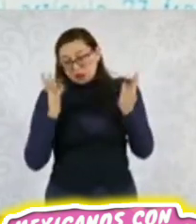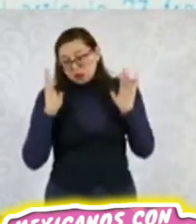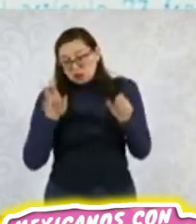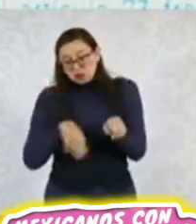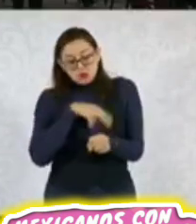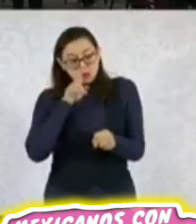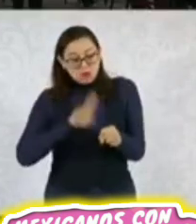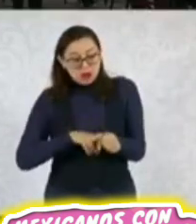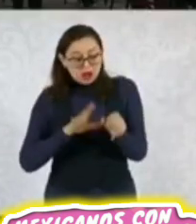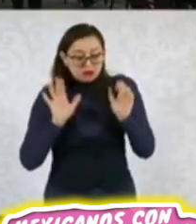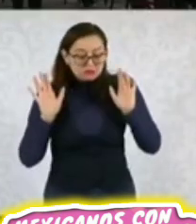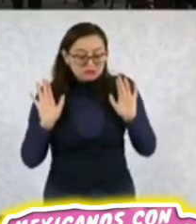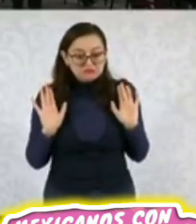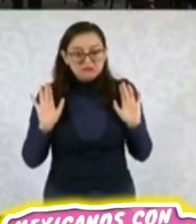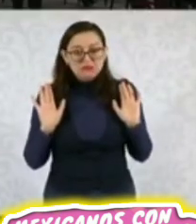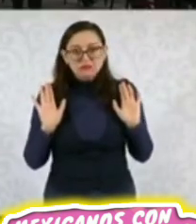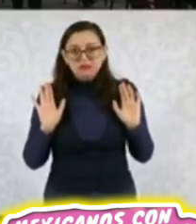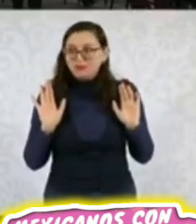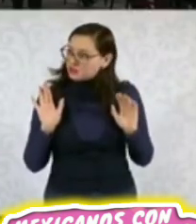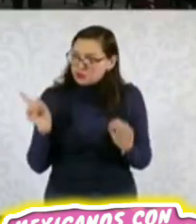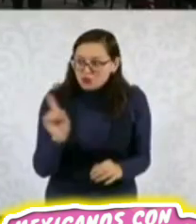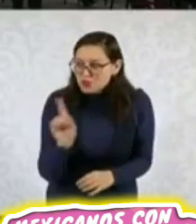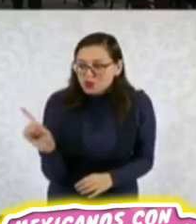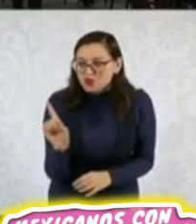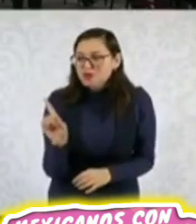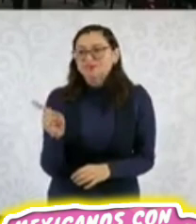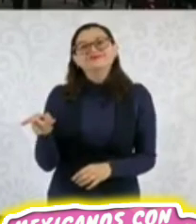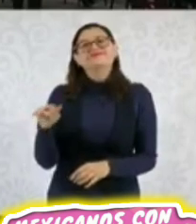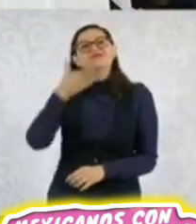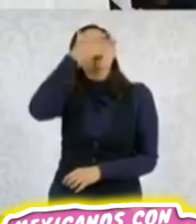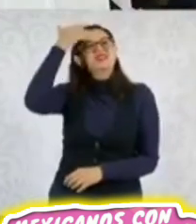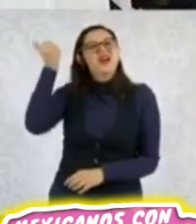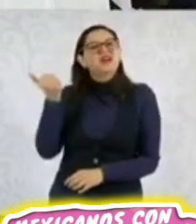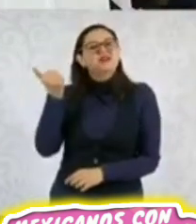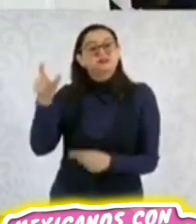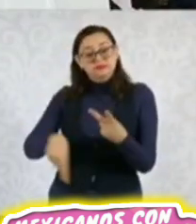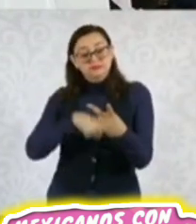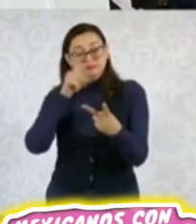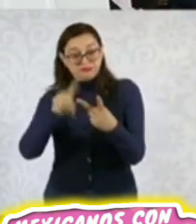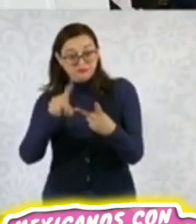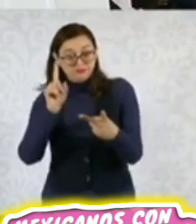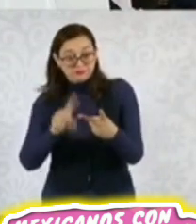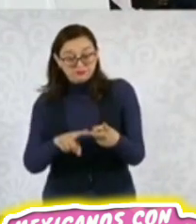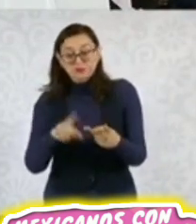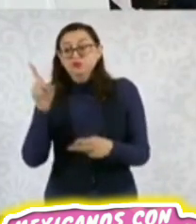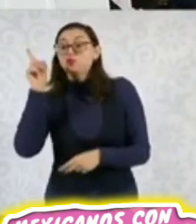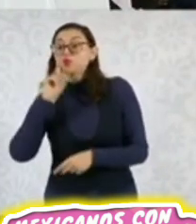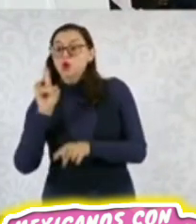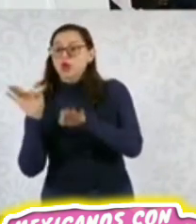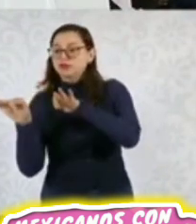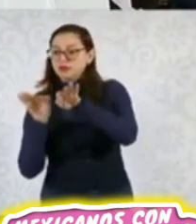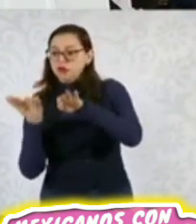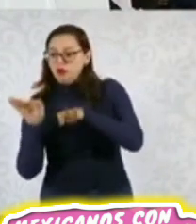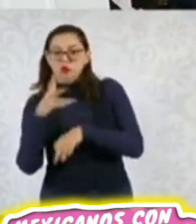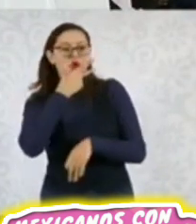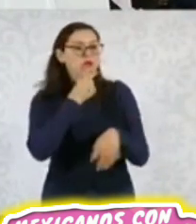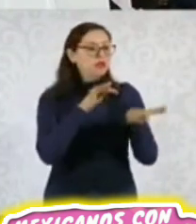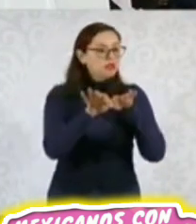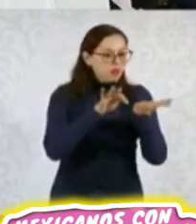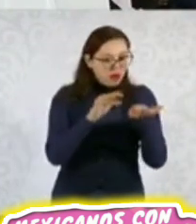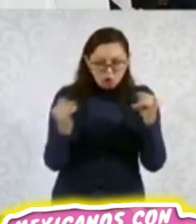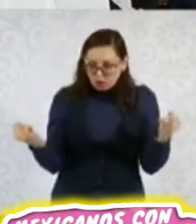menos que un hombre cuando realiza el mismo trabajo, no sabe que su derecho es percibir el mismo